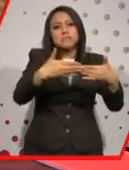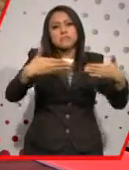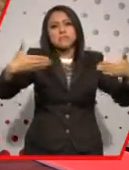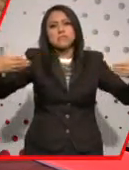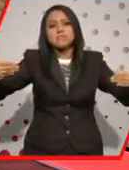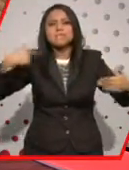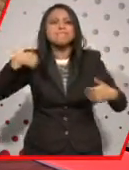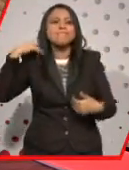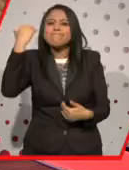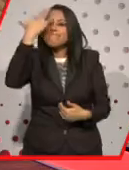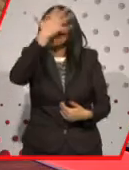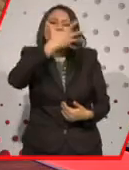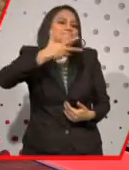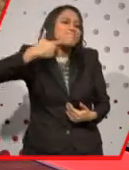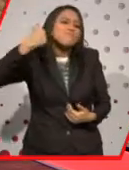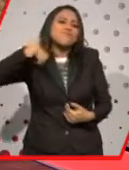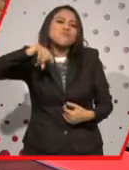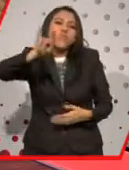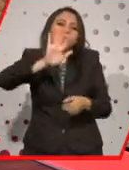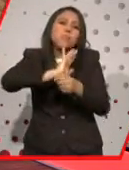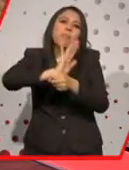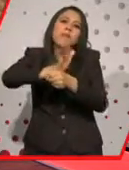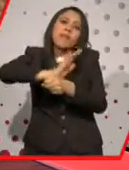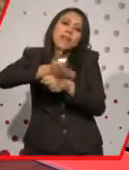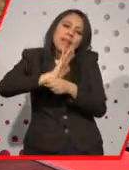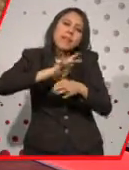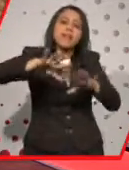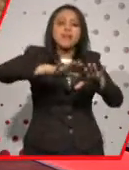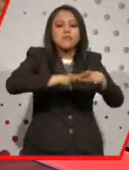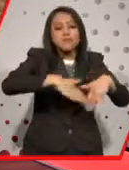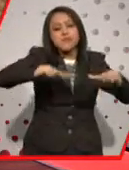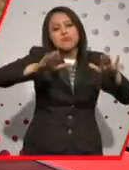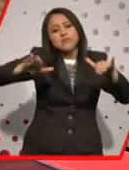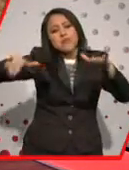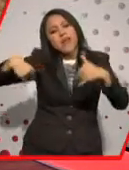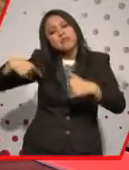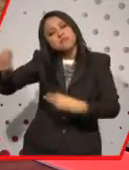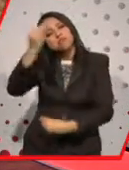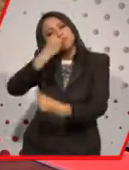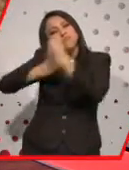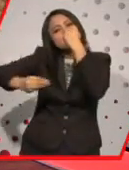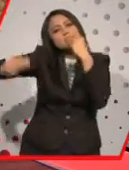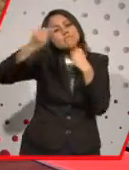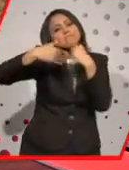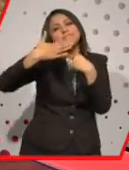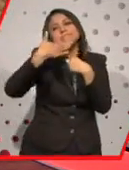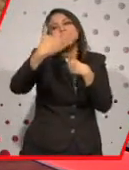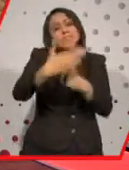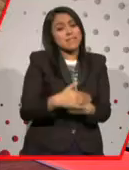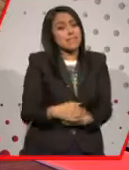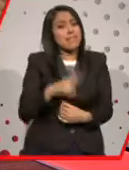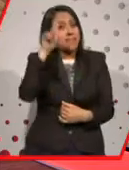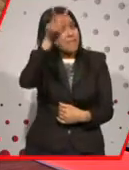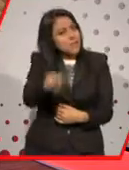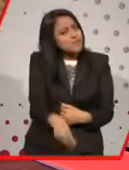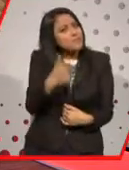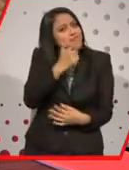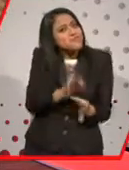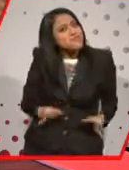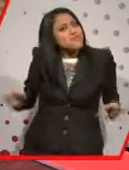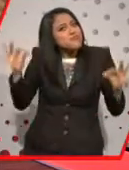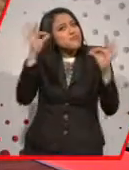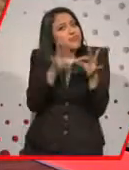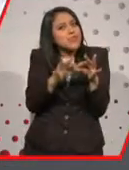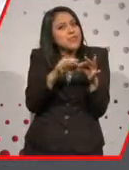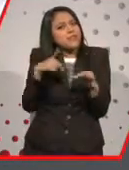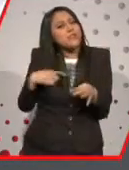panorama increíble, ¿no? Tienes la película, tienes el marco, la comida, el campechano. O sea, vale mucho no la pena. No se deje llevar nada más por las imágenes. Sí, hay